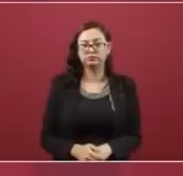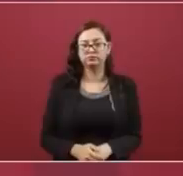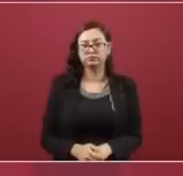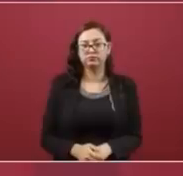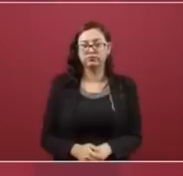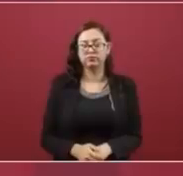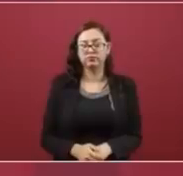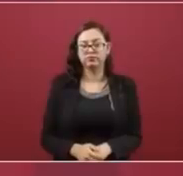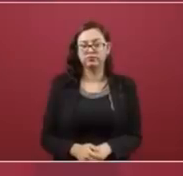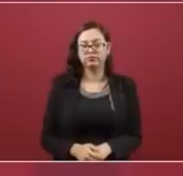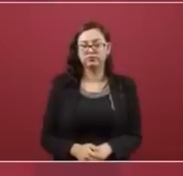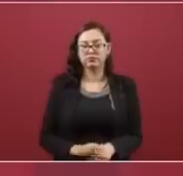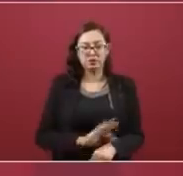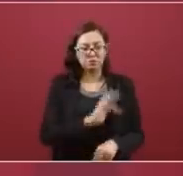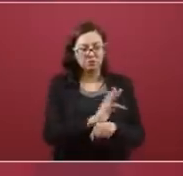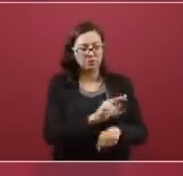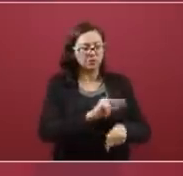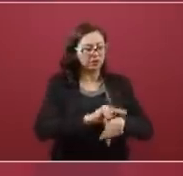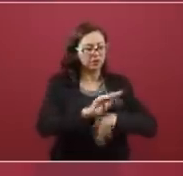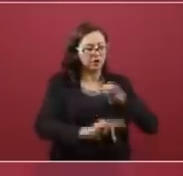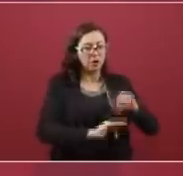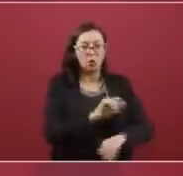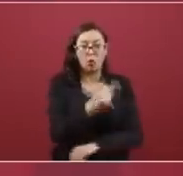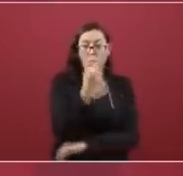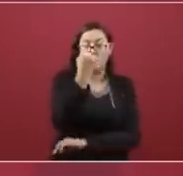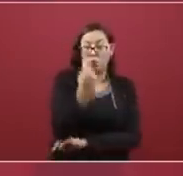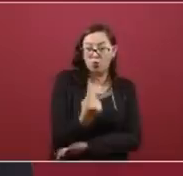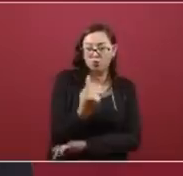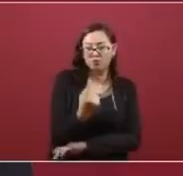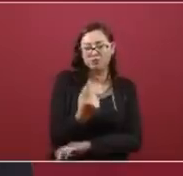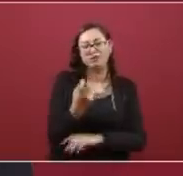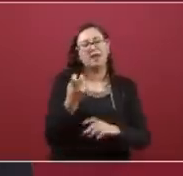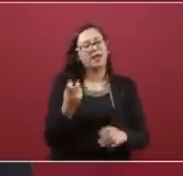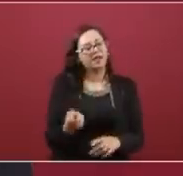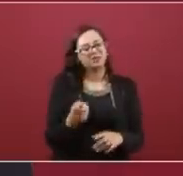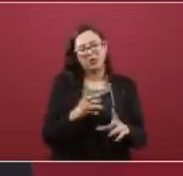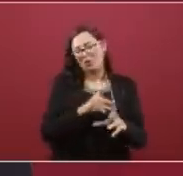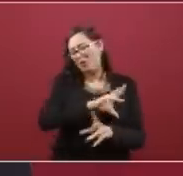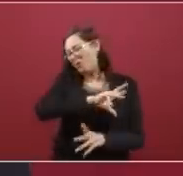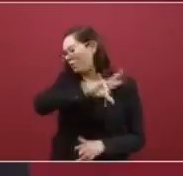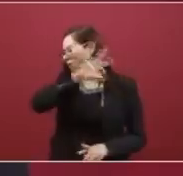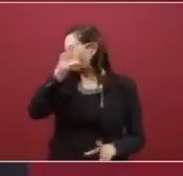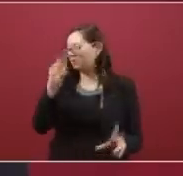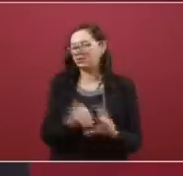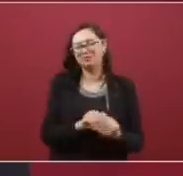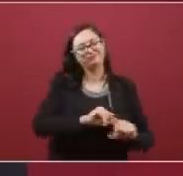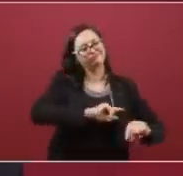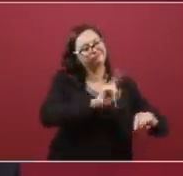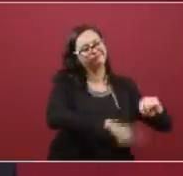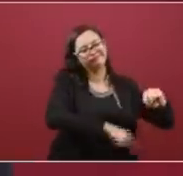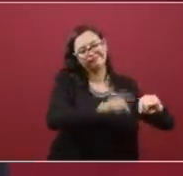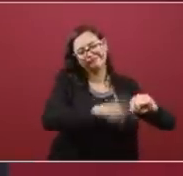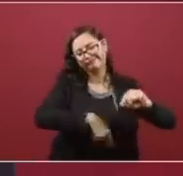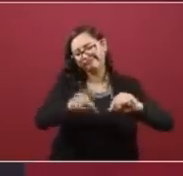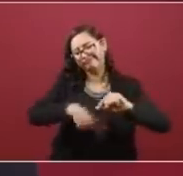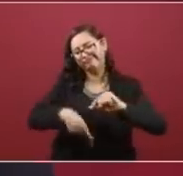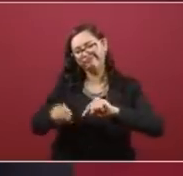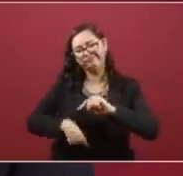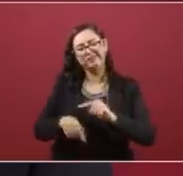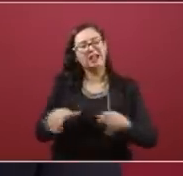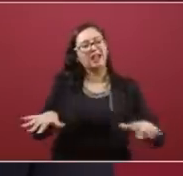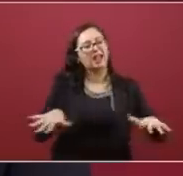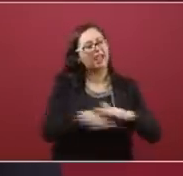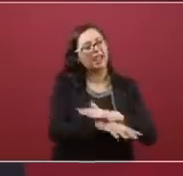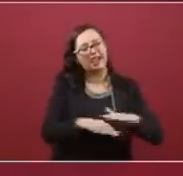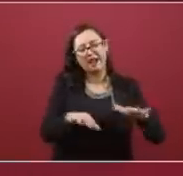asegurado. Entonces todas esas cosas sí van a cambiar mucho. Eh por ejemplo, otra